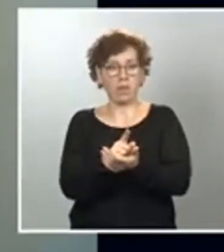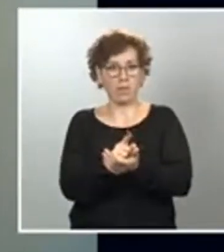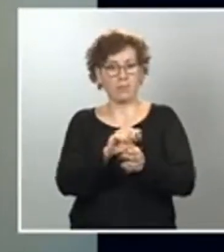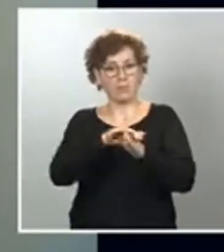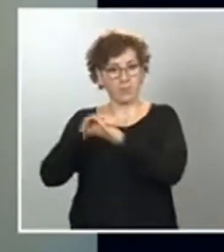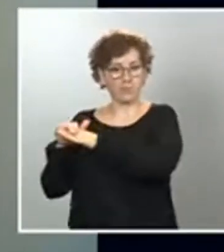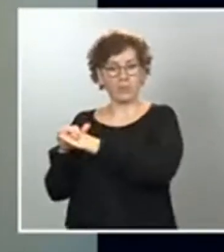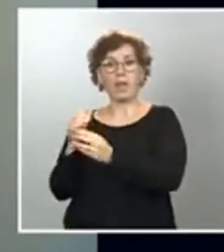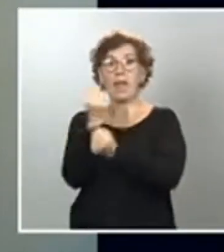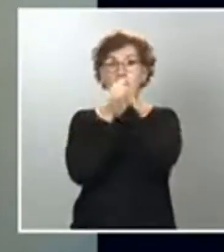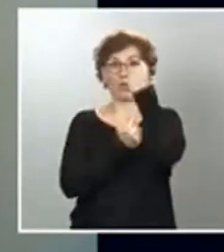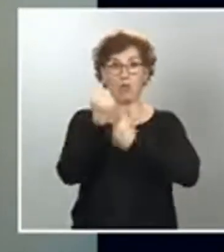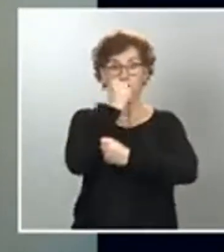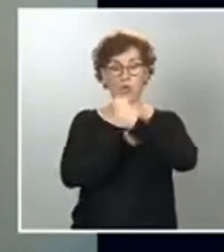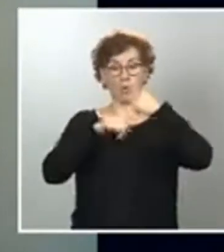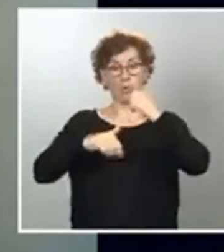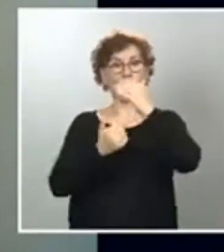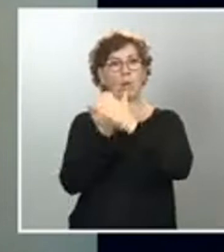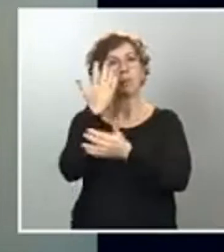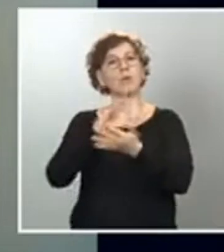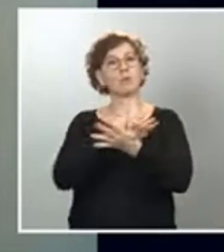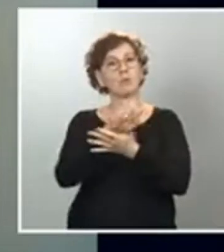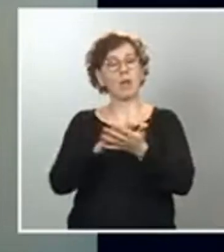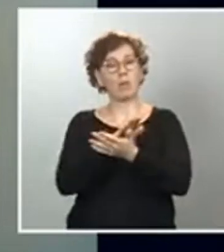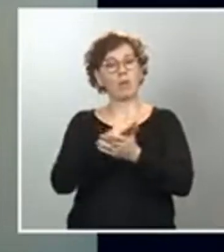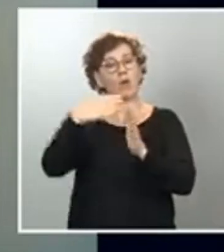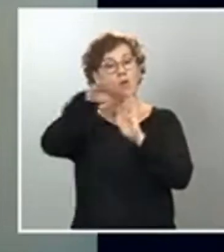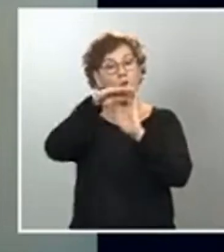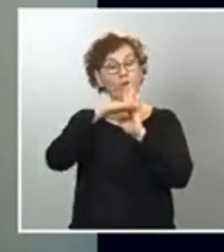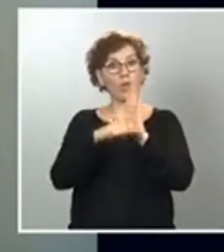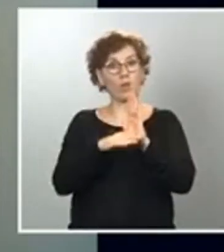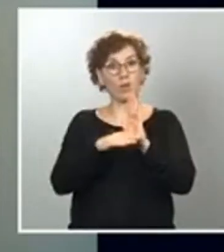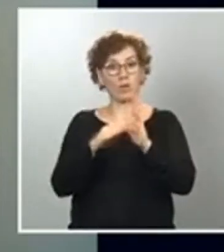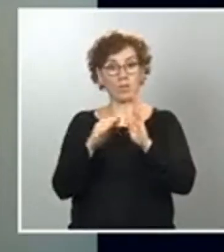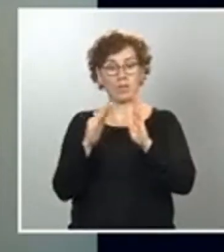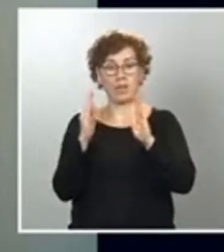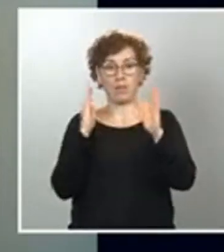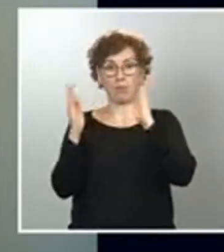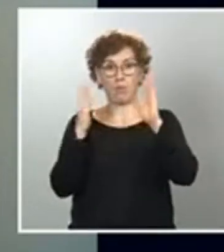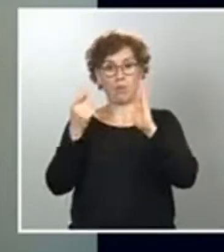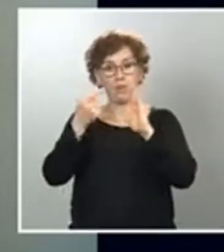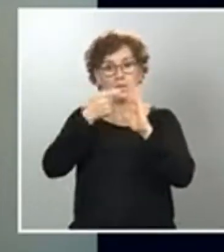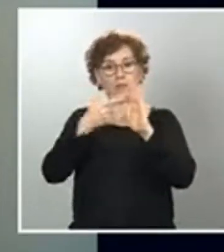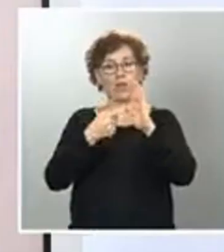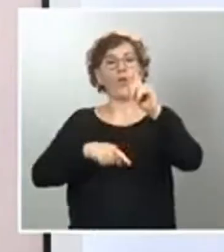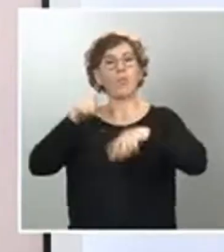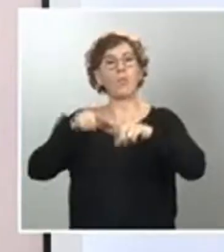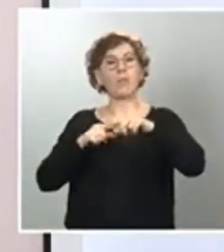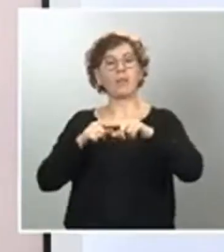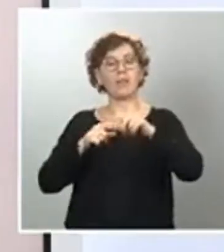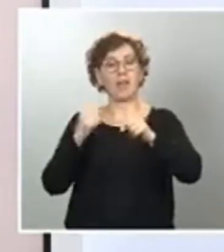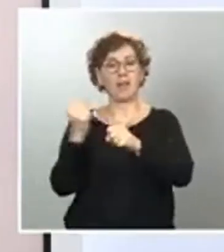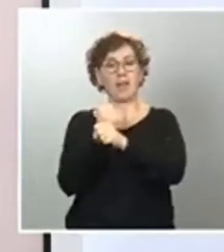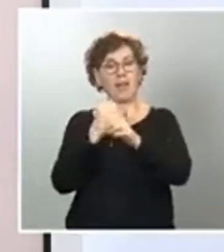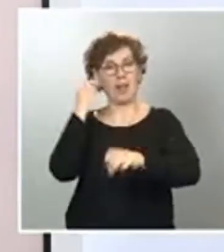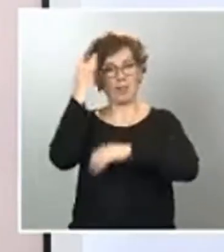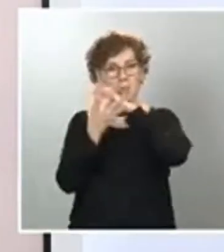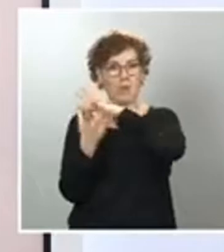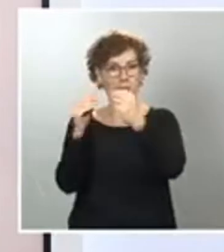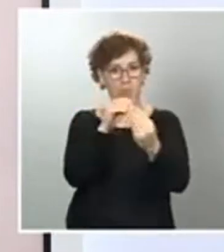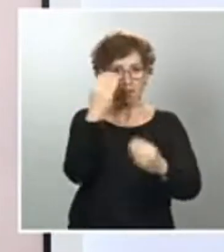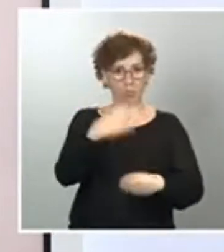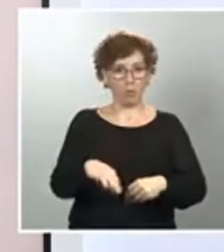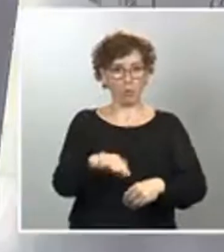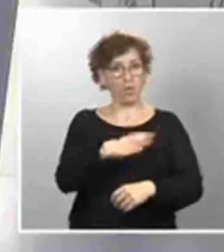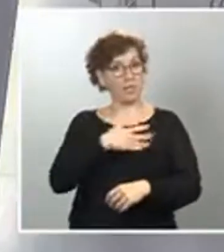esta mañana que las condiciones de la desescalada se pueden adaptar a cada rama de actividad económica Y quería saber si esto quiere decir que podrían seguir en marcha